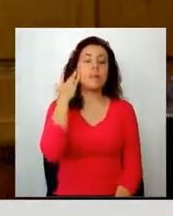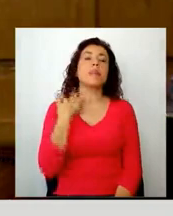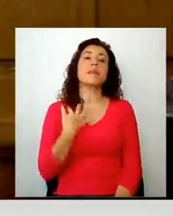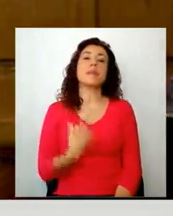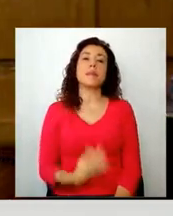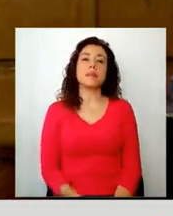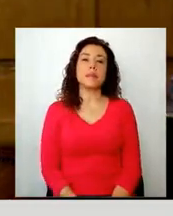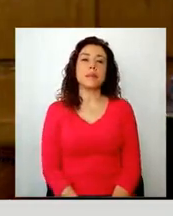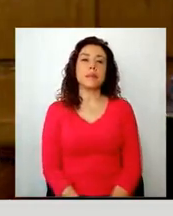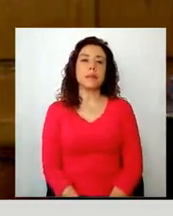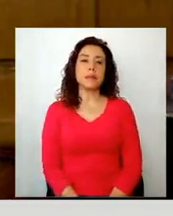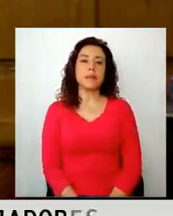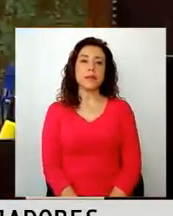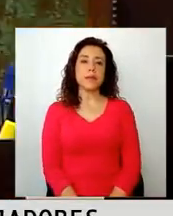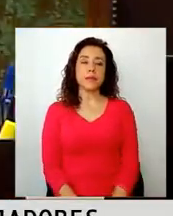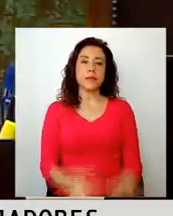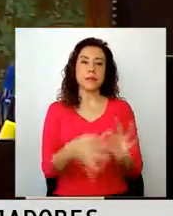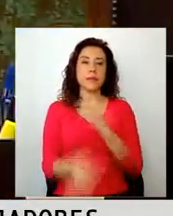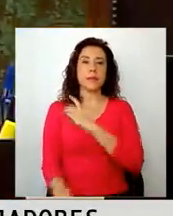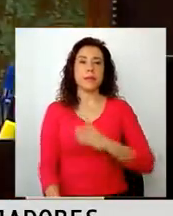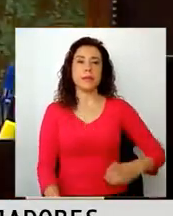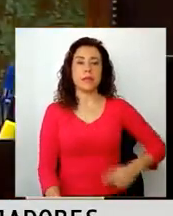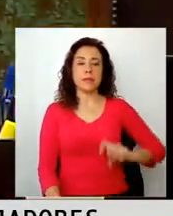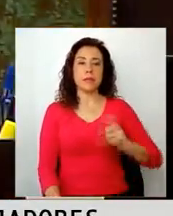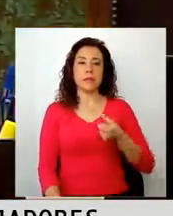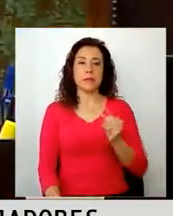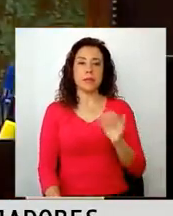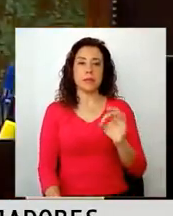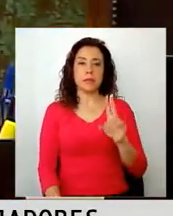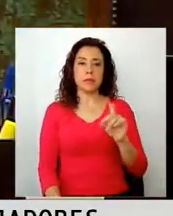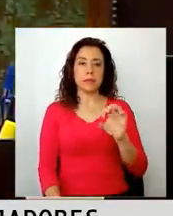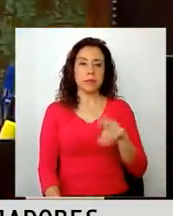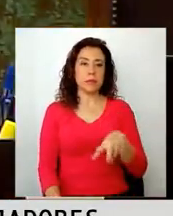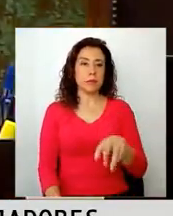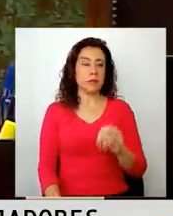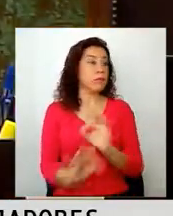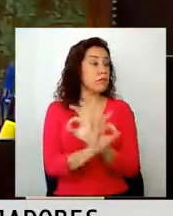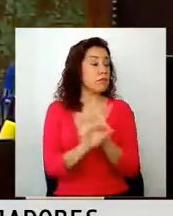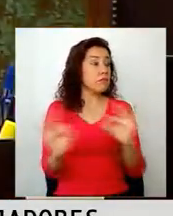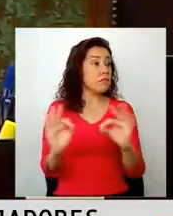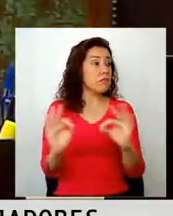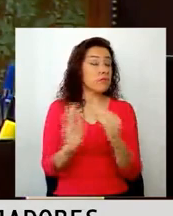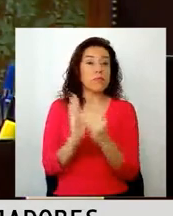Muchas gracias diputado Giordano no habiendo más inscritos